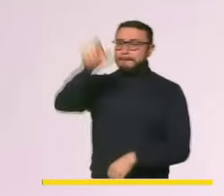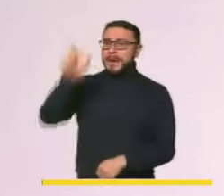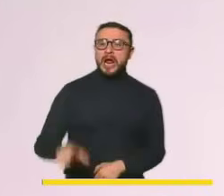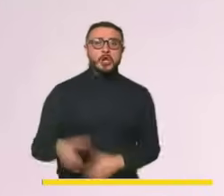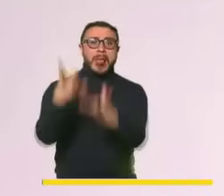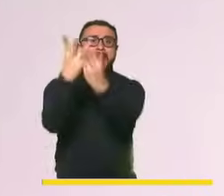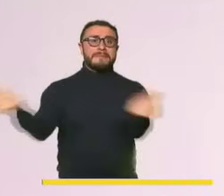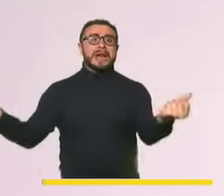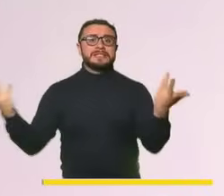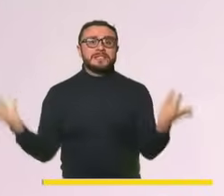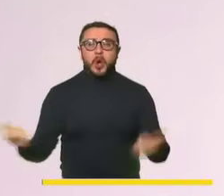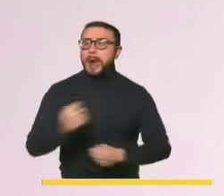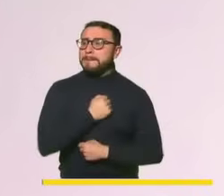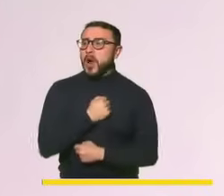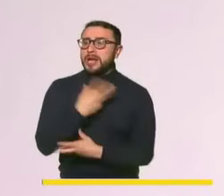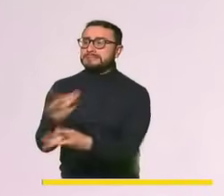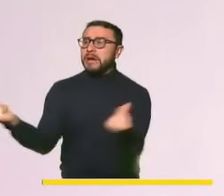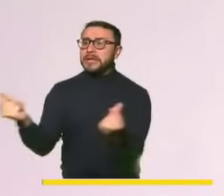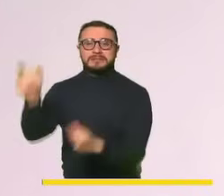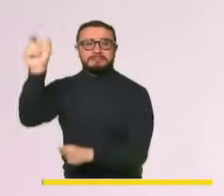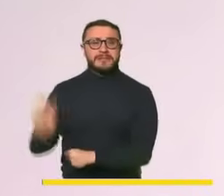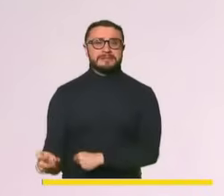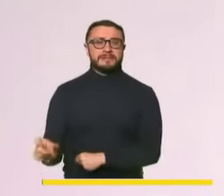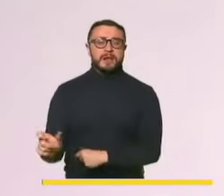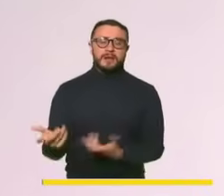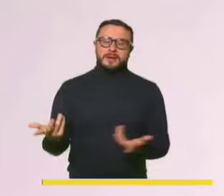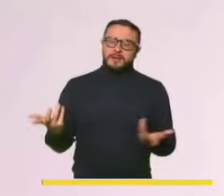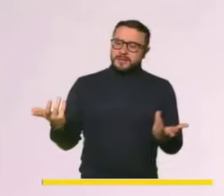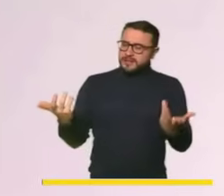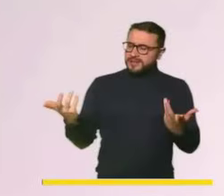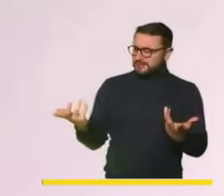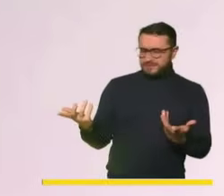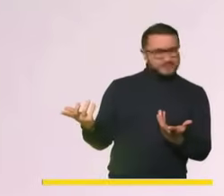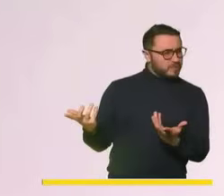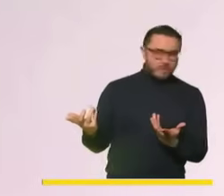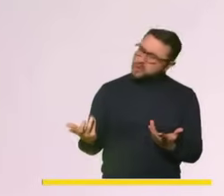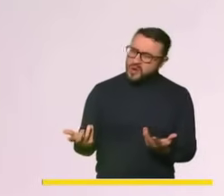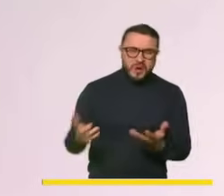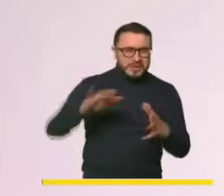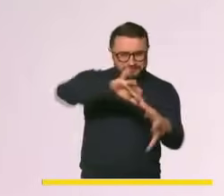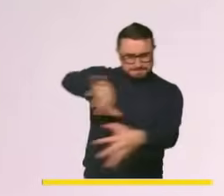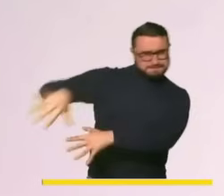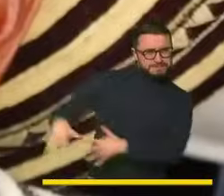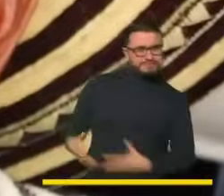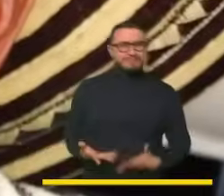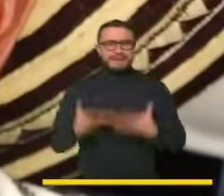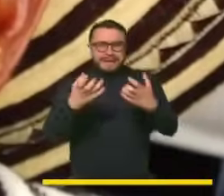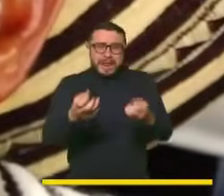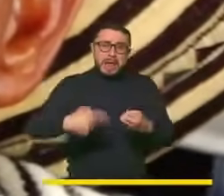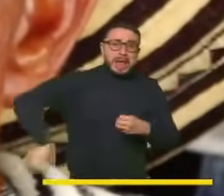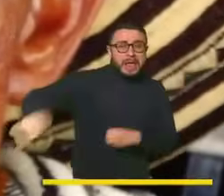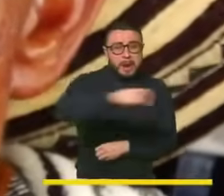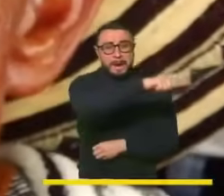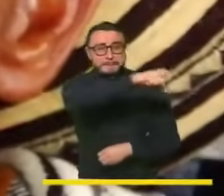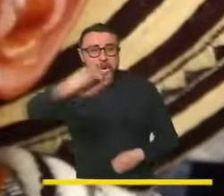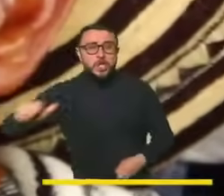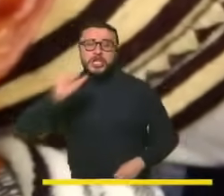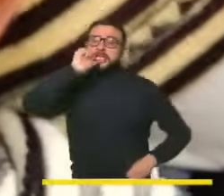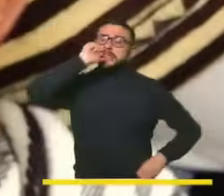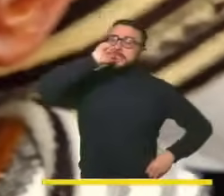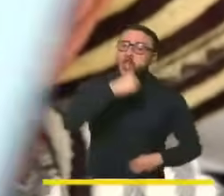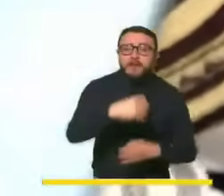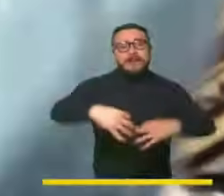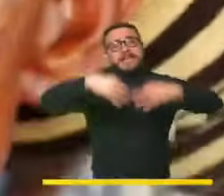había desaparecido. Hoy queremos devolverle a esa gente humilde que ha sufrido